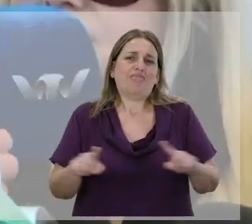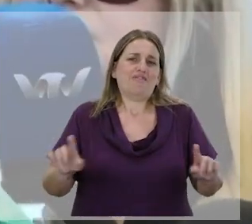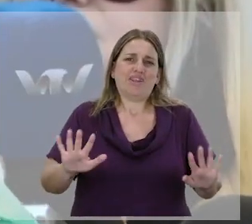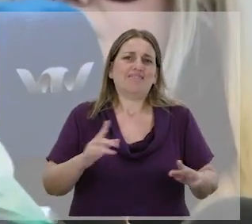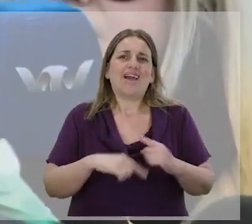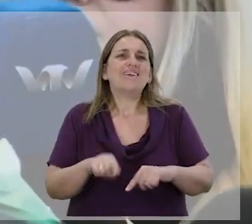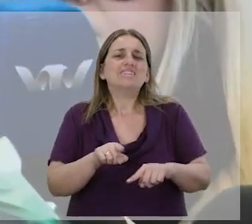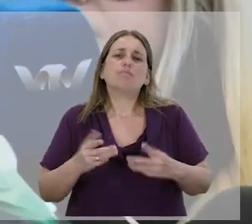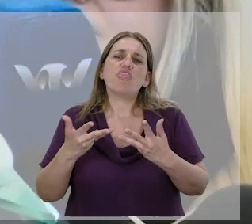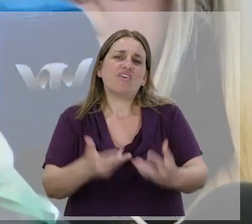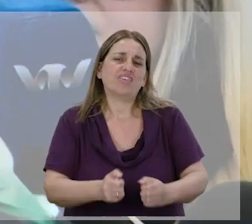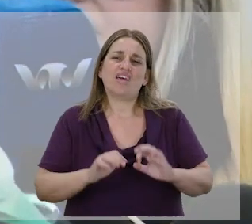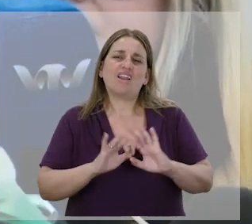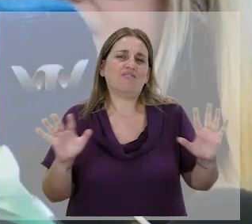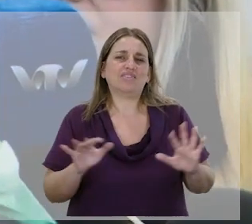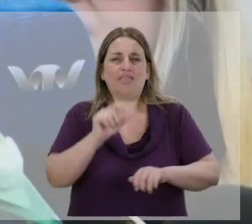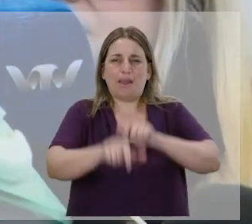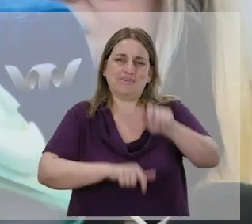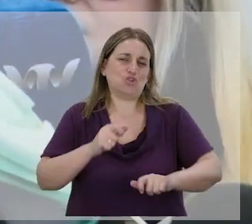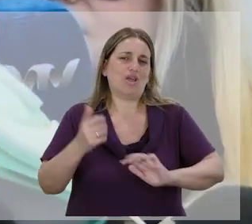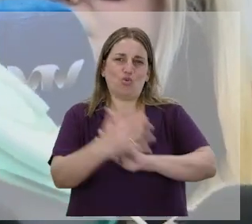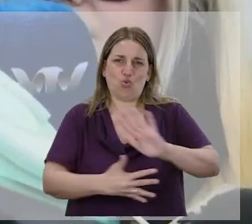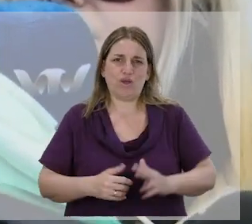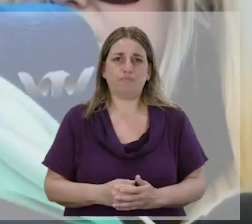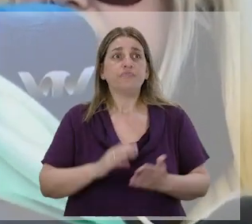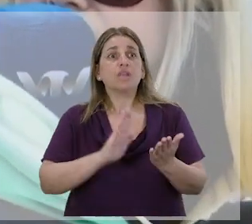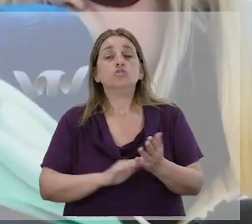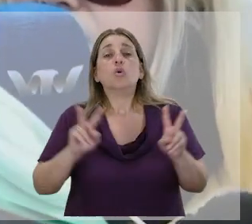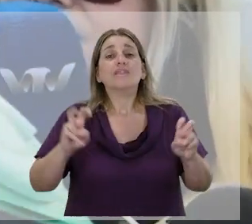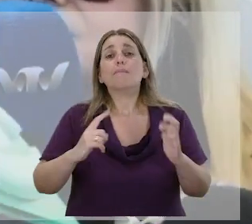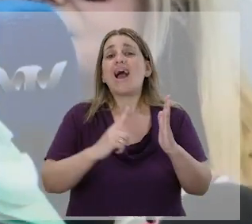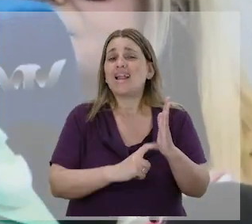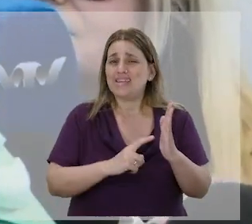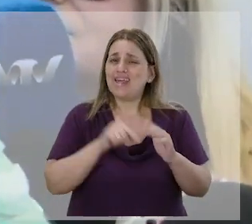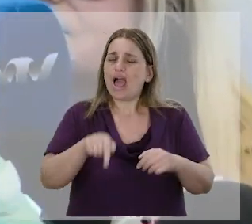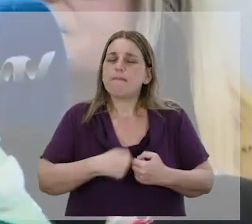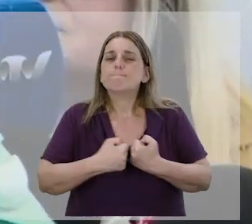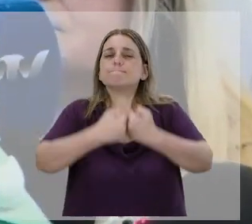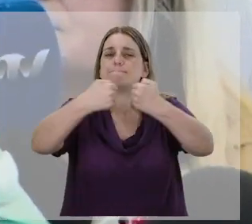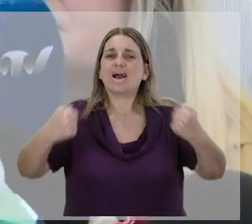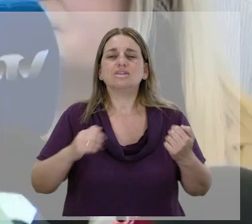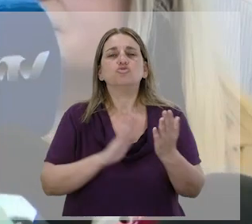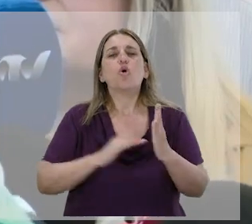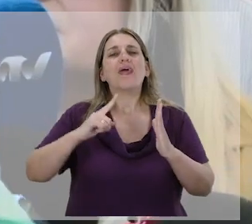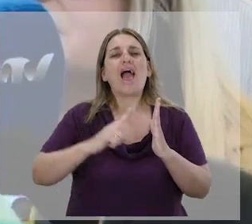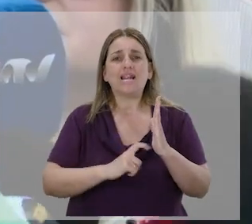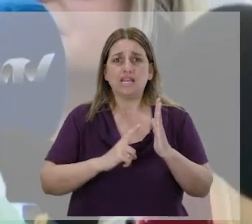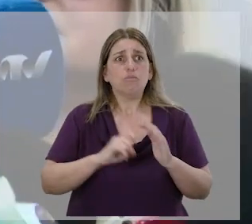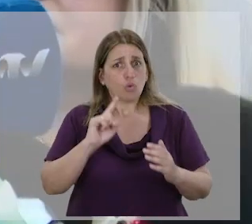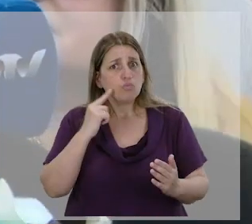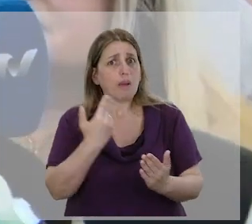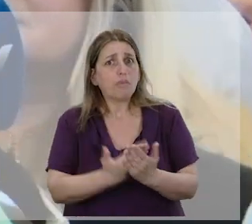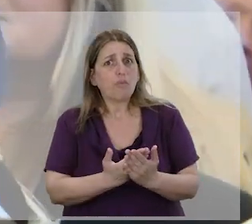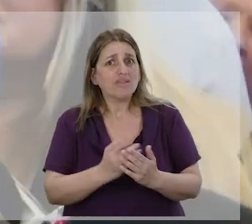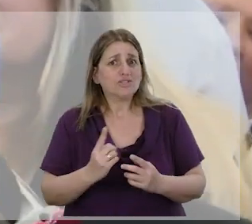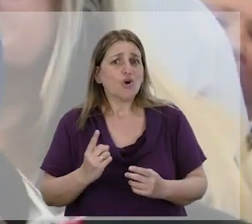otros. En eso no podemos volver atrás. Hay que defender la libertad de los uruguayos. En el tema de los alquileres, si me voy a detener un poquito acá, ¿saben